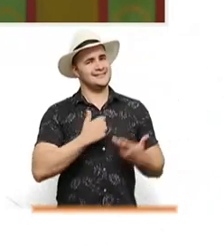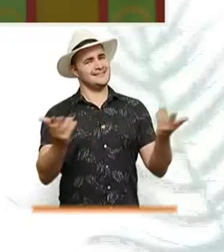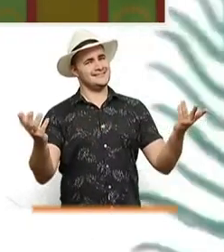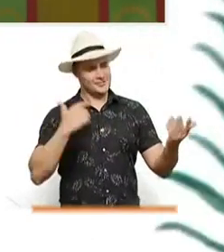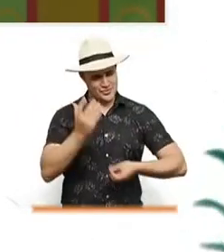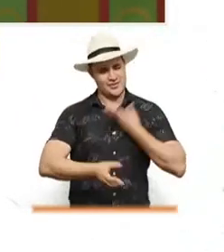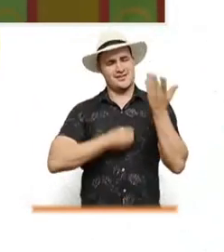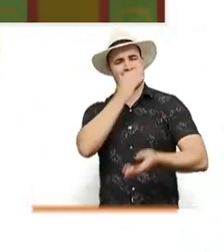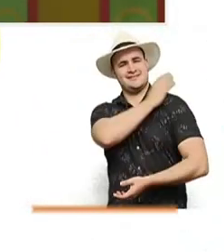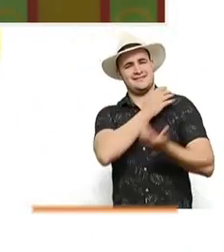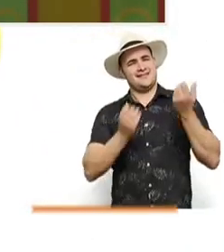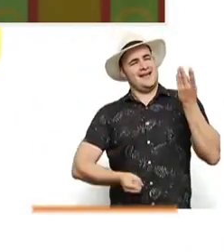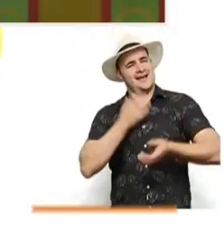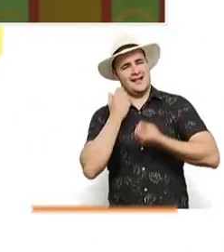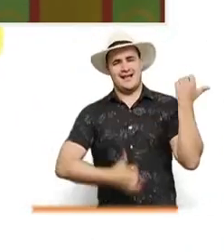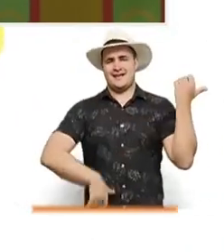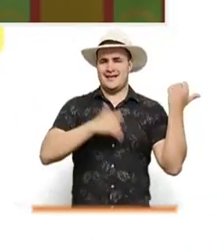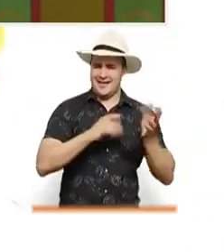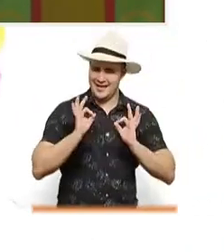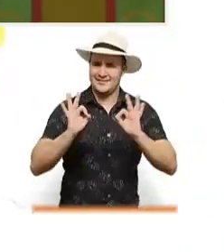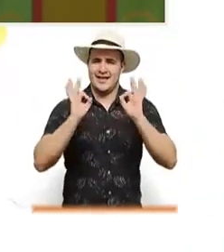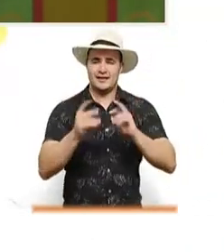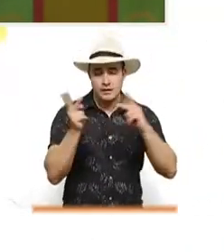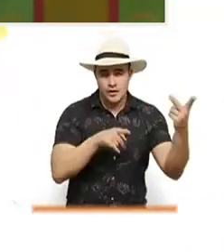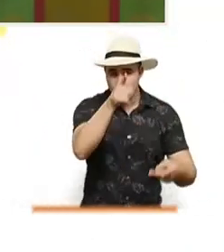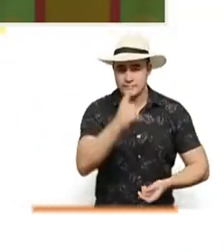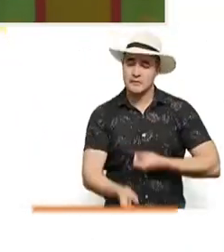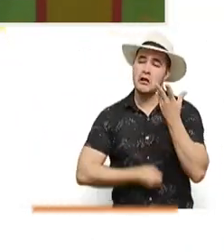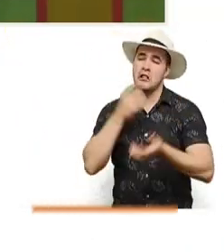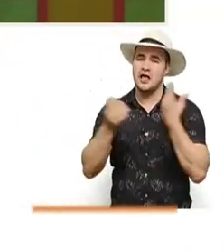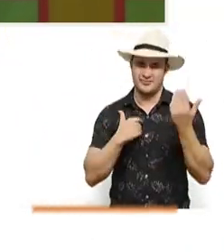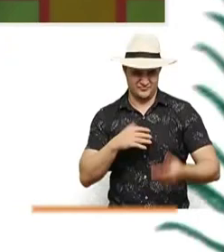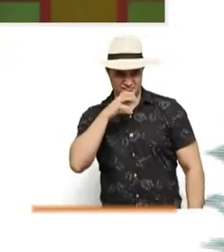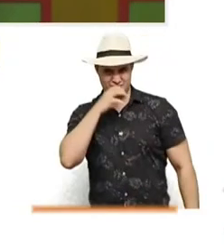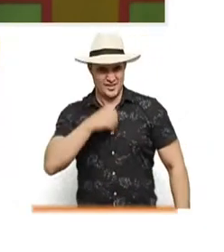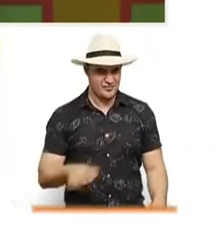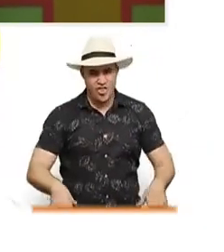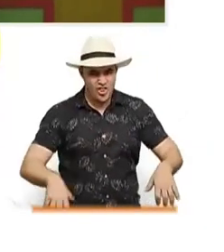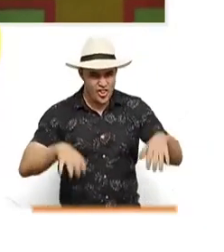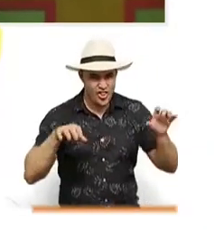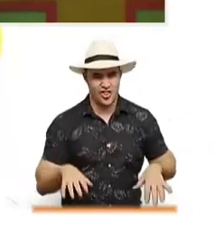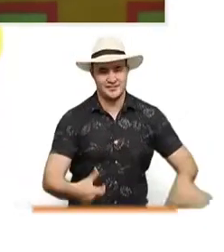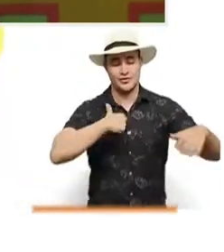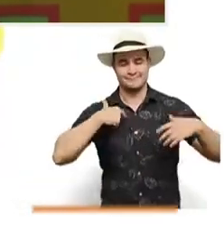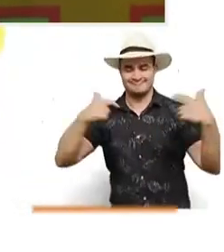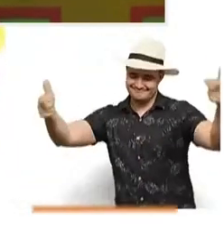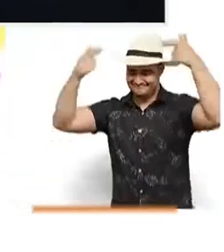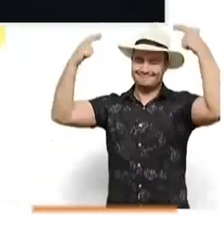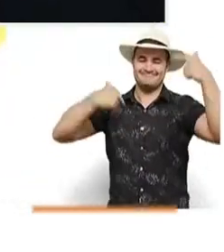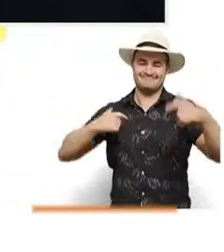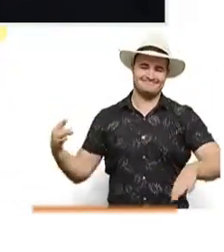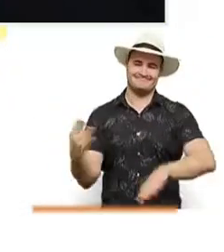buenos versos aclamo. Usted solo es un chandoso y yo soy el rey, el